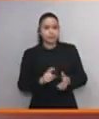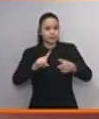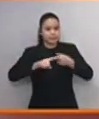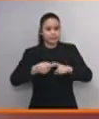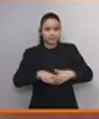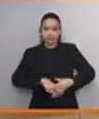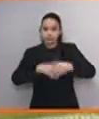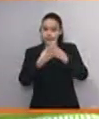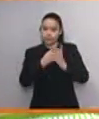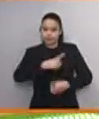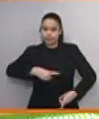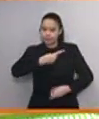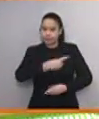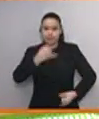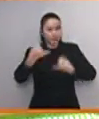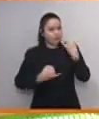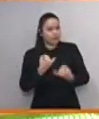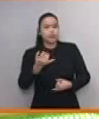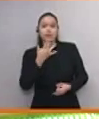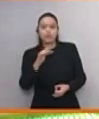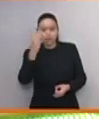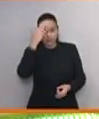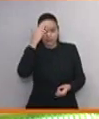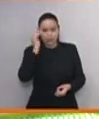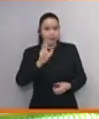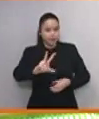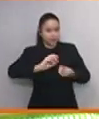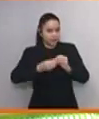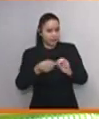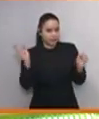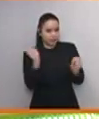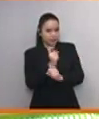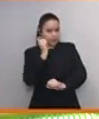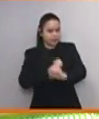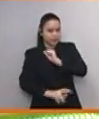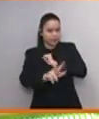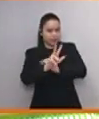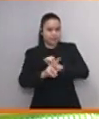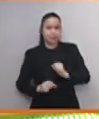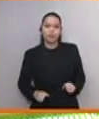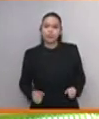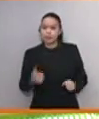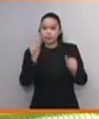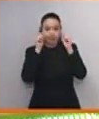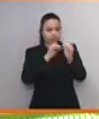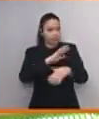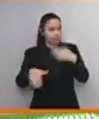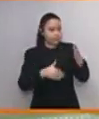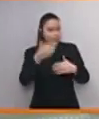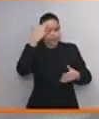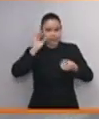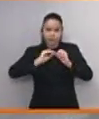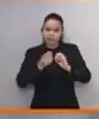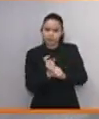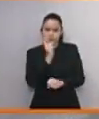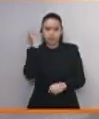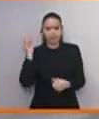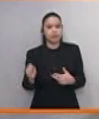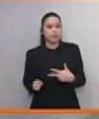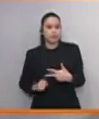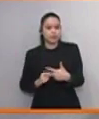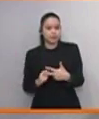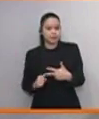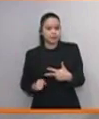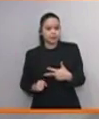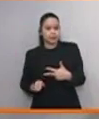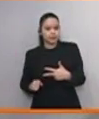damos inicio a la diversión pegándole a su suerte conociendo los tres números para Pega 3. Atentos porque el primer número seleccionado,